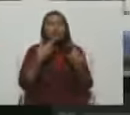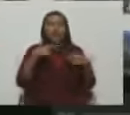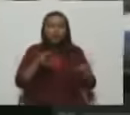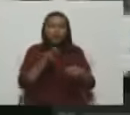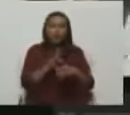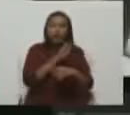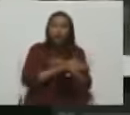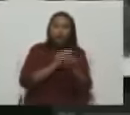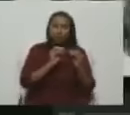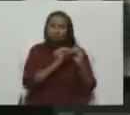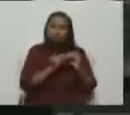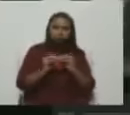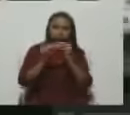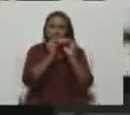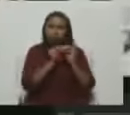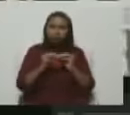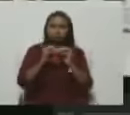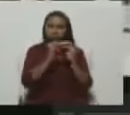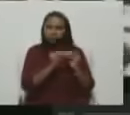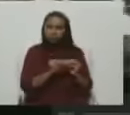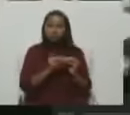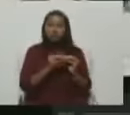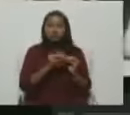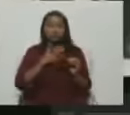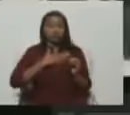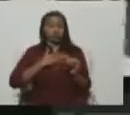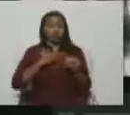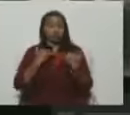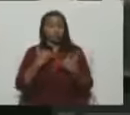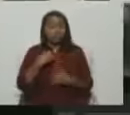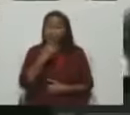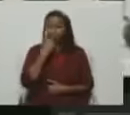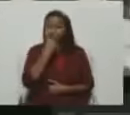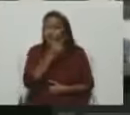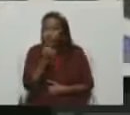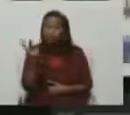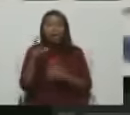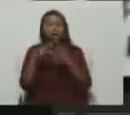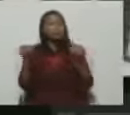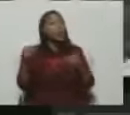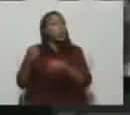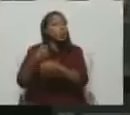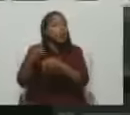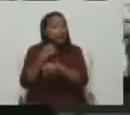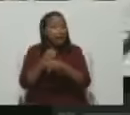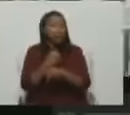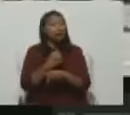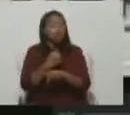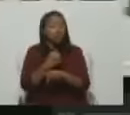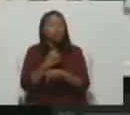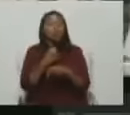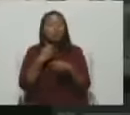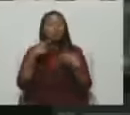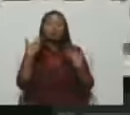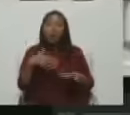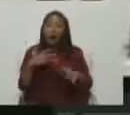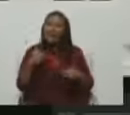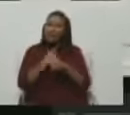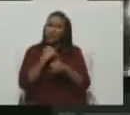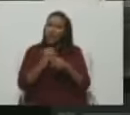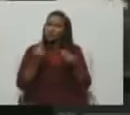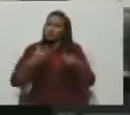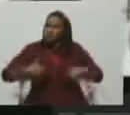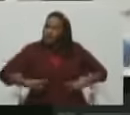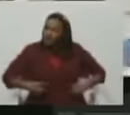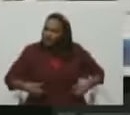República que lo he visto trabajando más expeditamente en